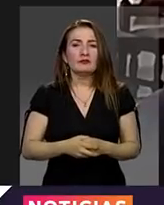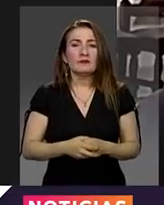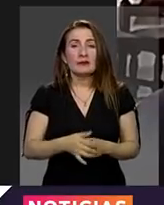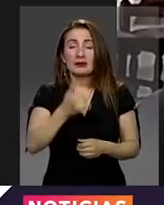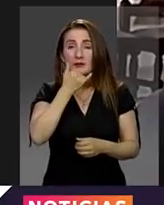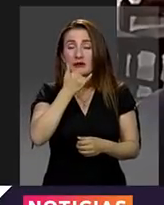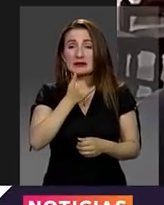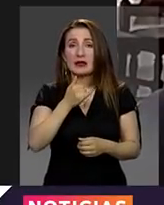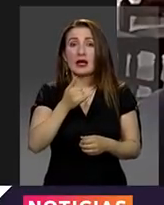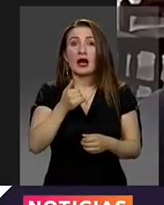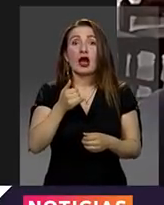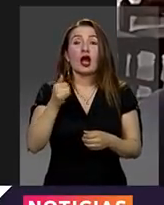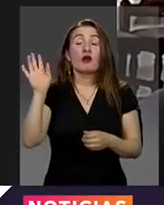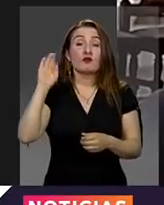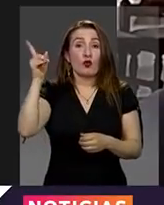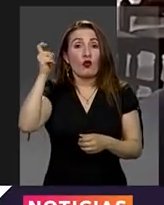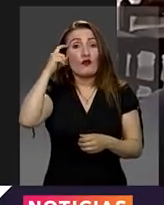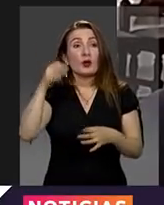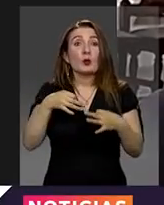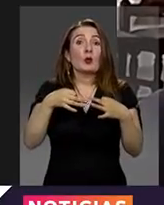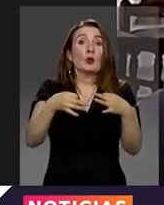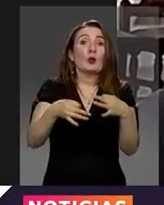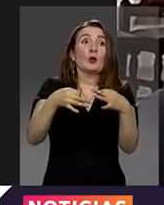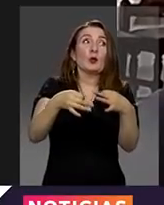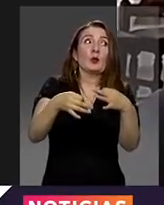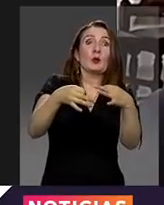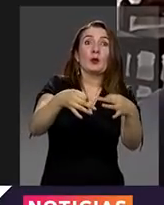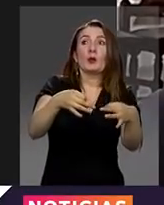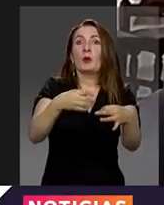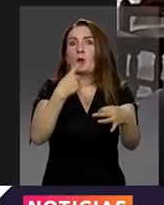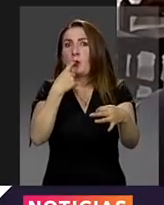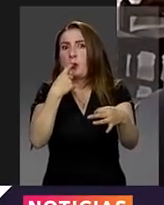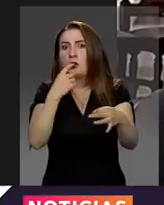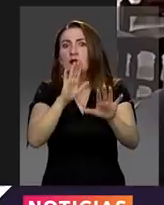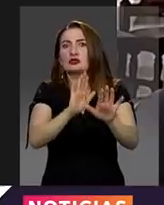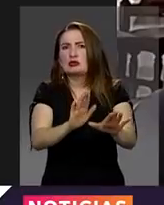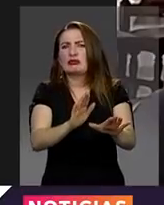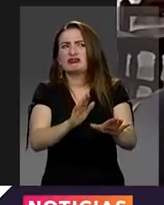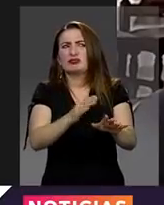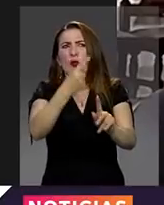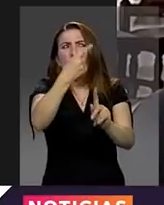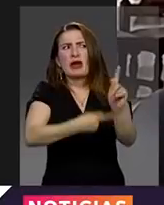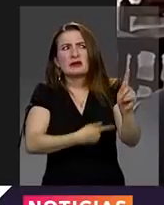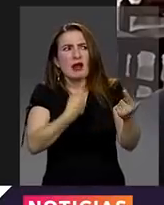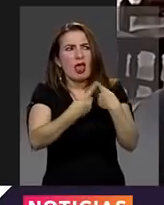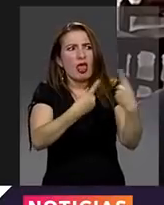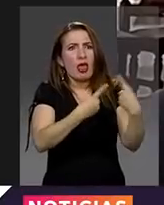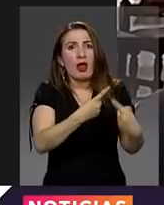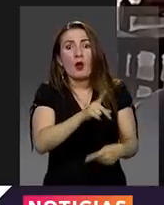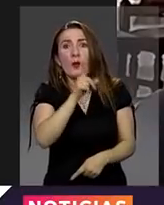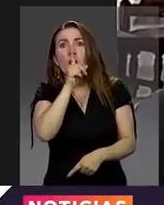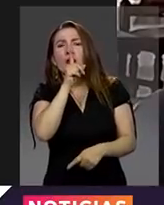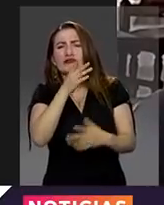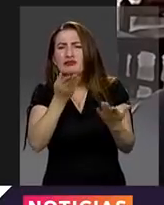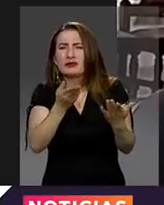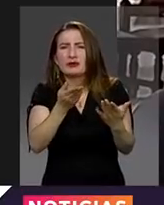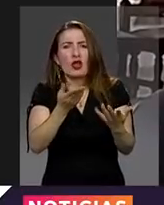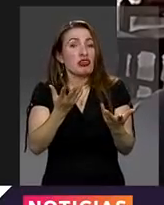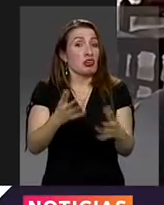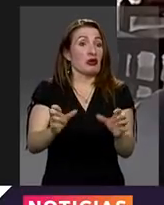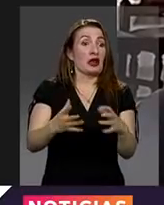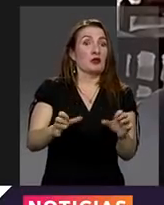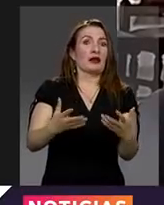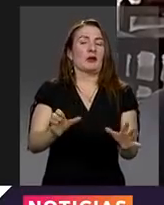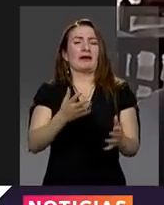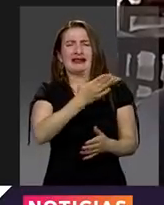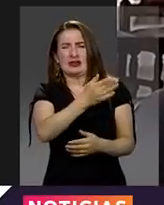venido presentando el Gobierno Nacional por más de un mes en los diferentes espacios que tuvimos de diálogo con él mismo, en el marco de no querer